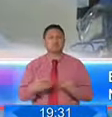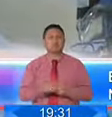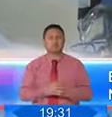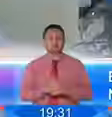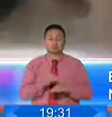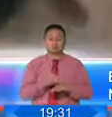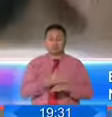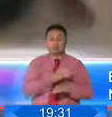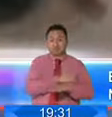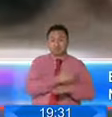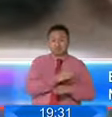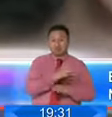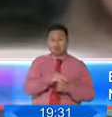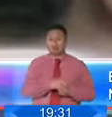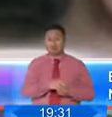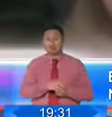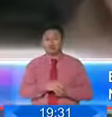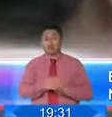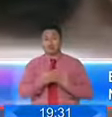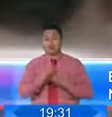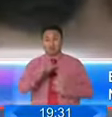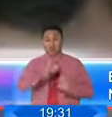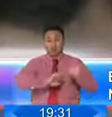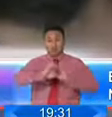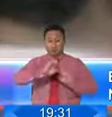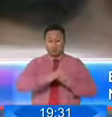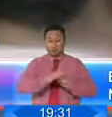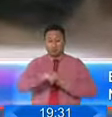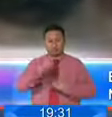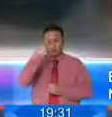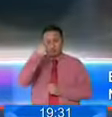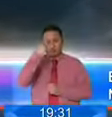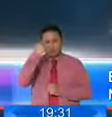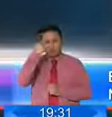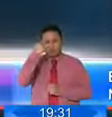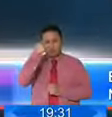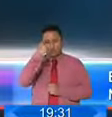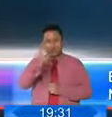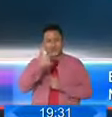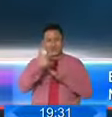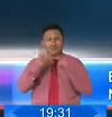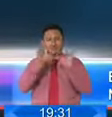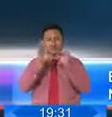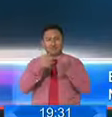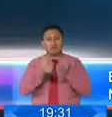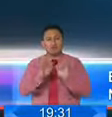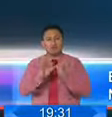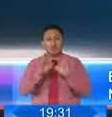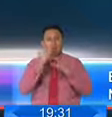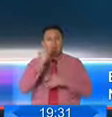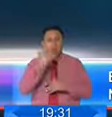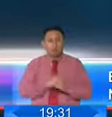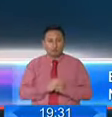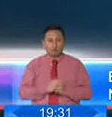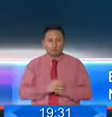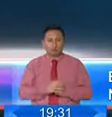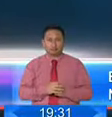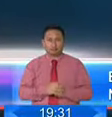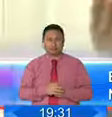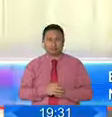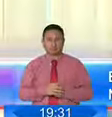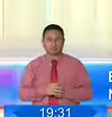una serie de exámenes como el estudio de la forma y color del nervio óptico, el campo visual completo, entre